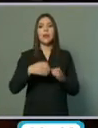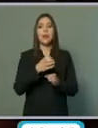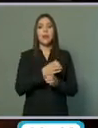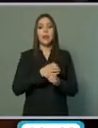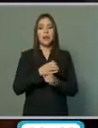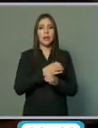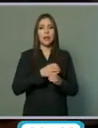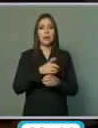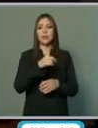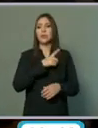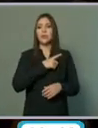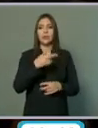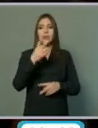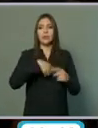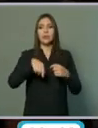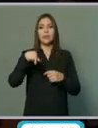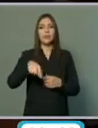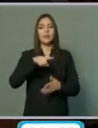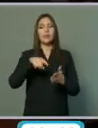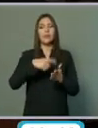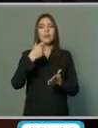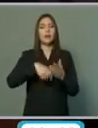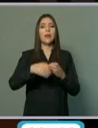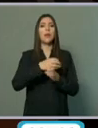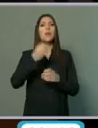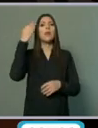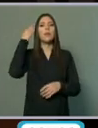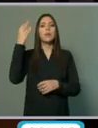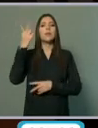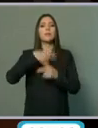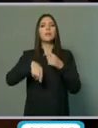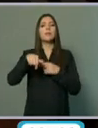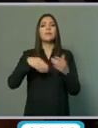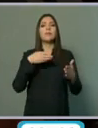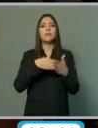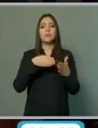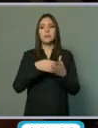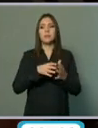Venimos exclusivo a este lugar. ¿Hace cuánto tiempo que vienen aquí?